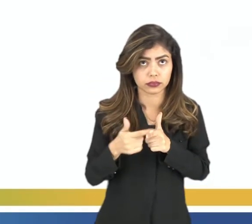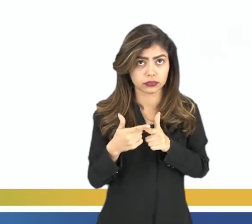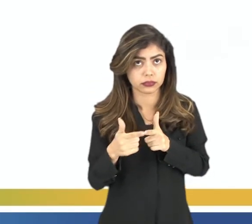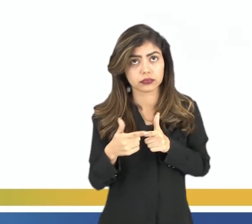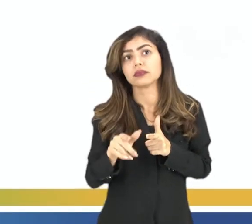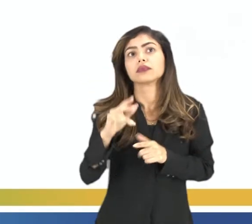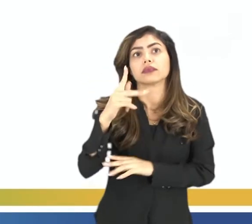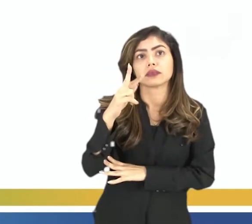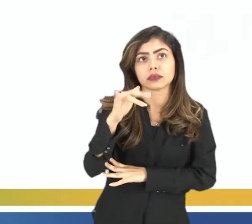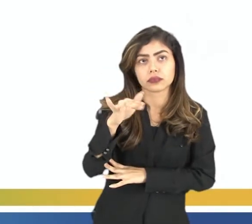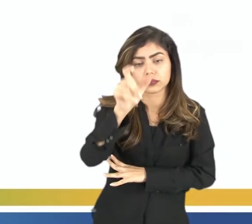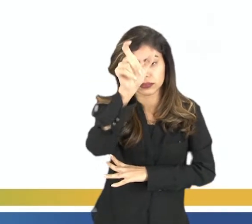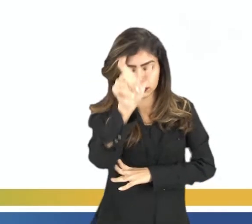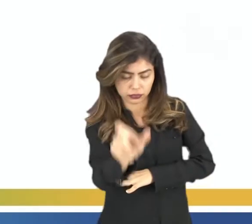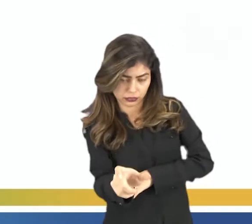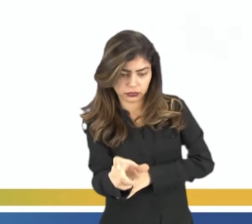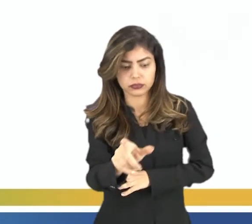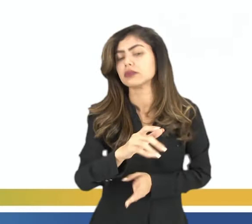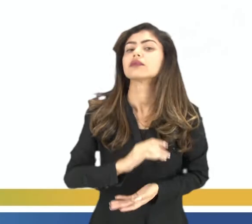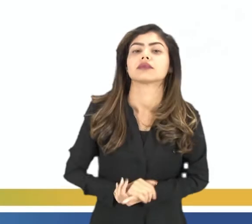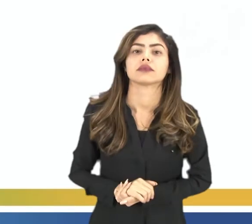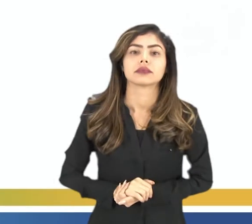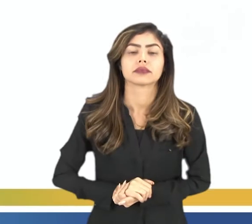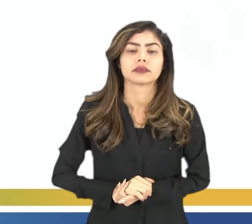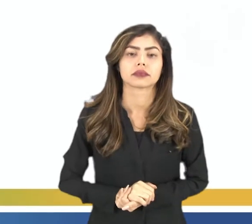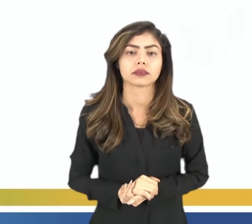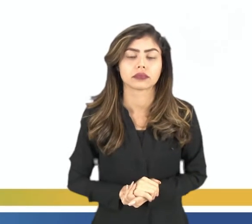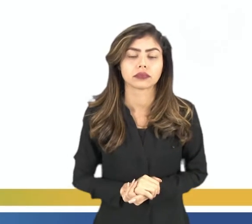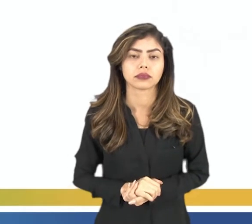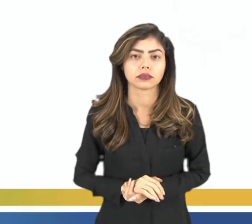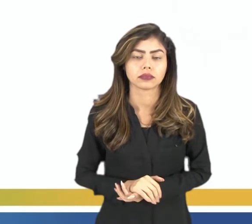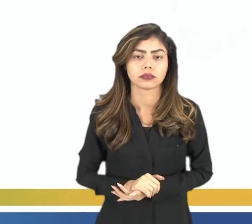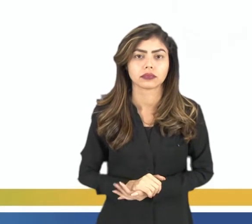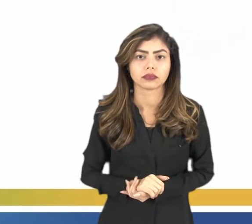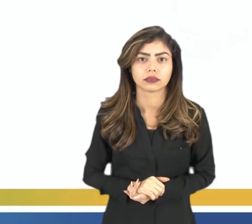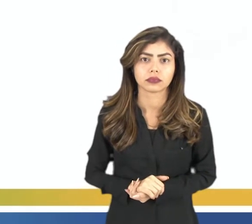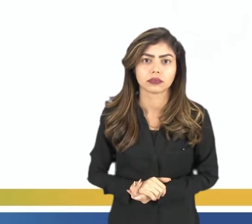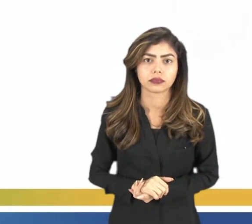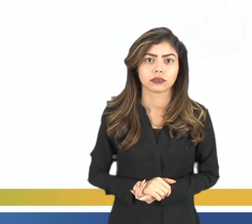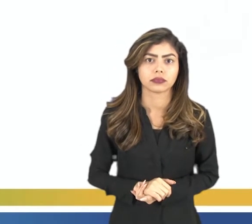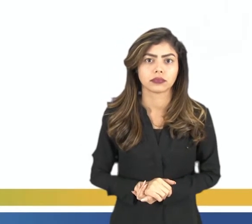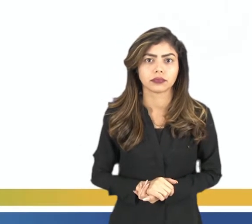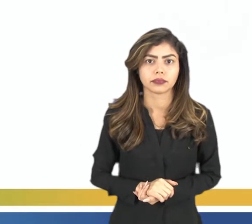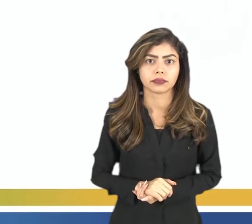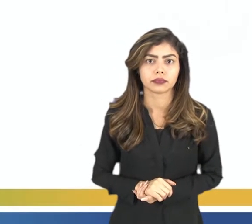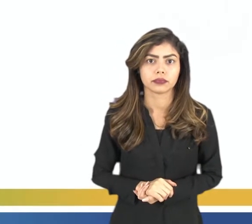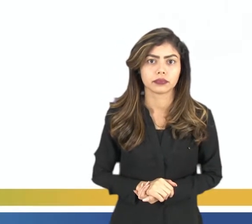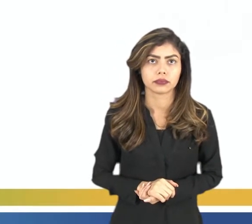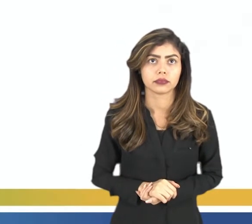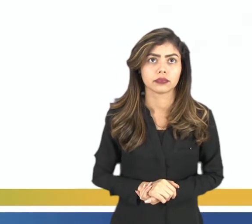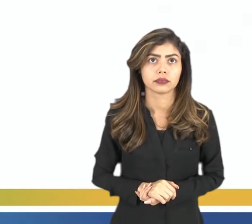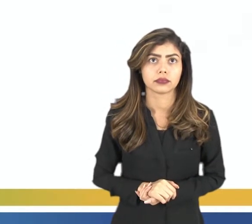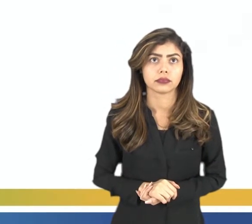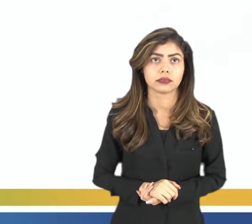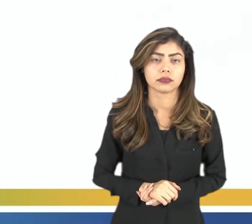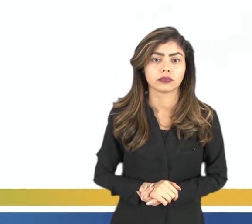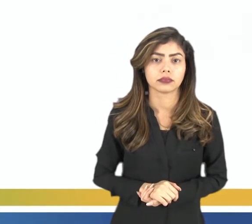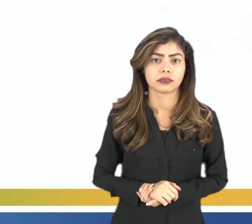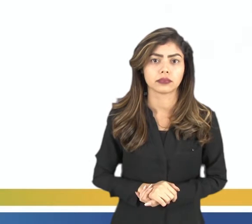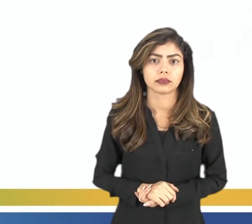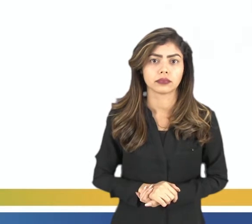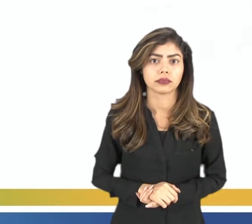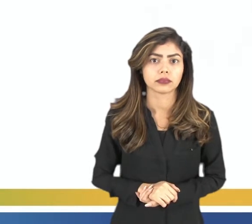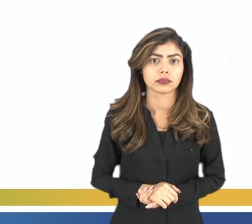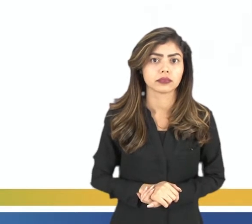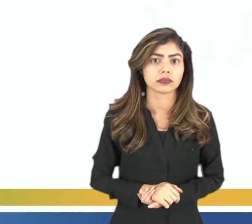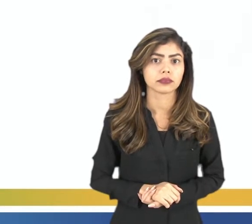o problemáticas, en primera persona. Las personas que escriben su punto de vista